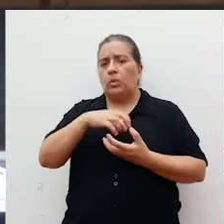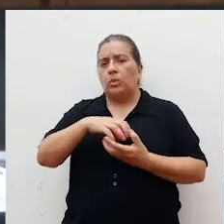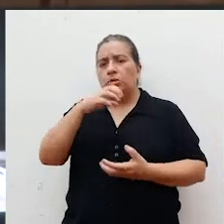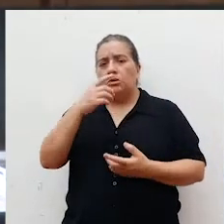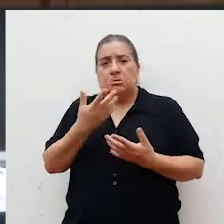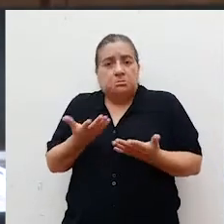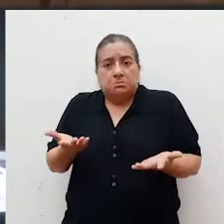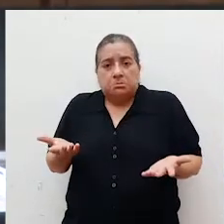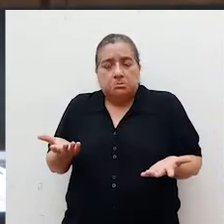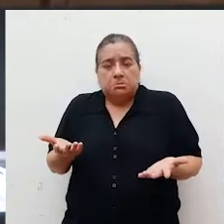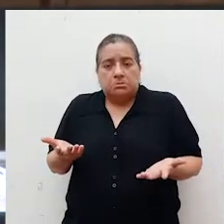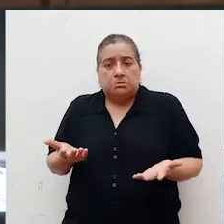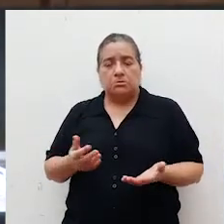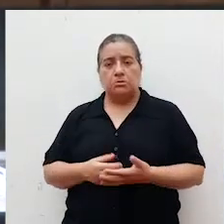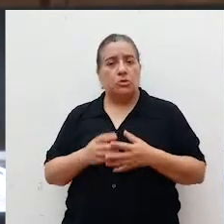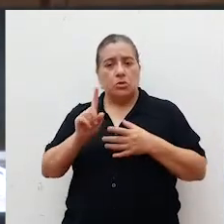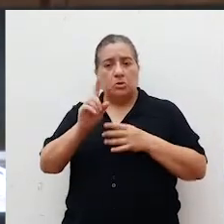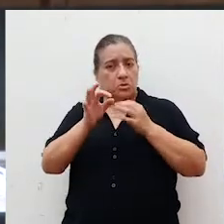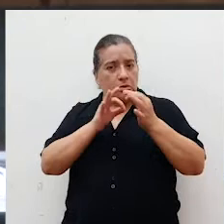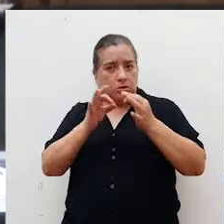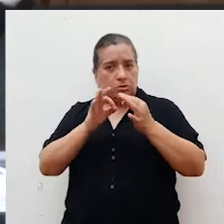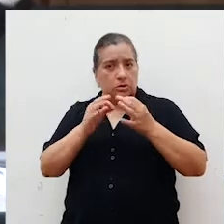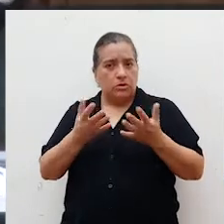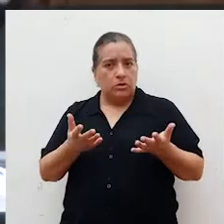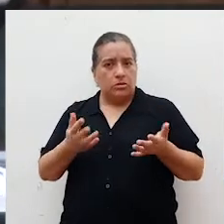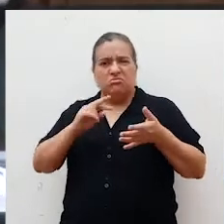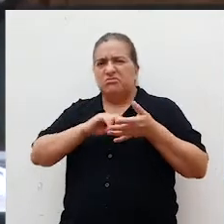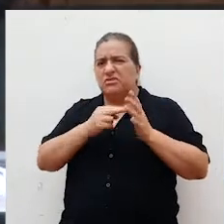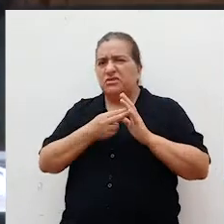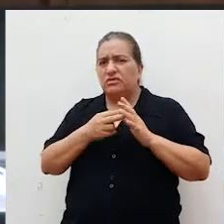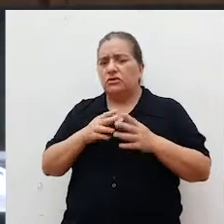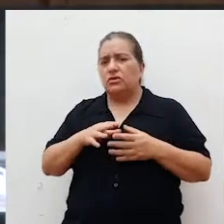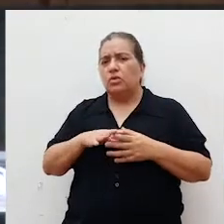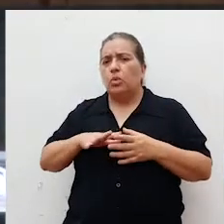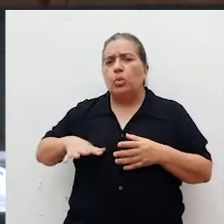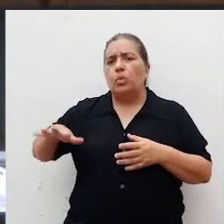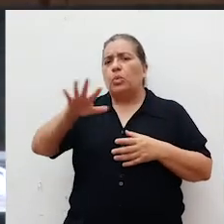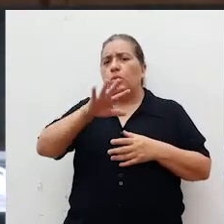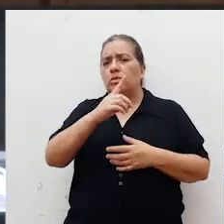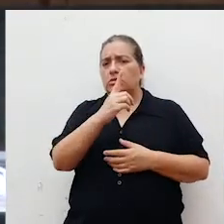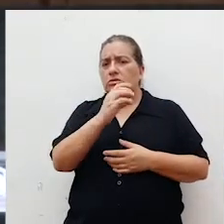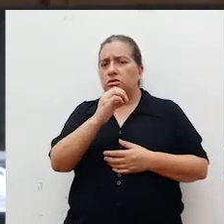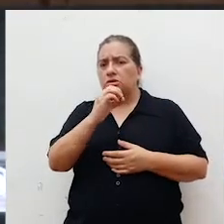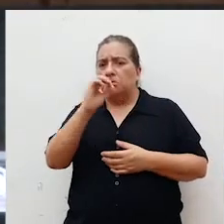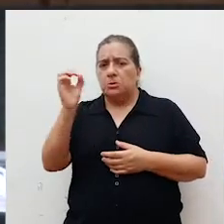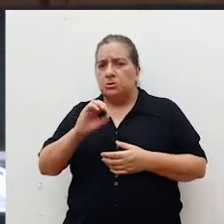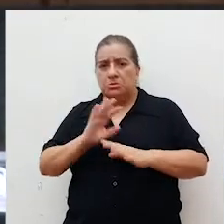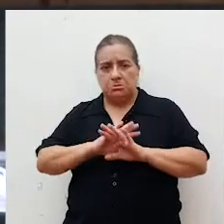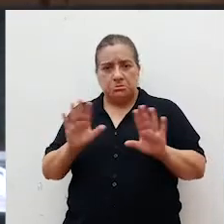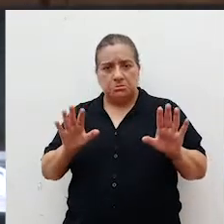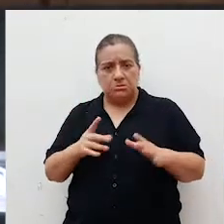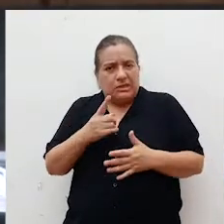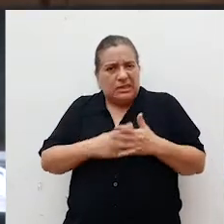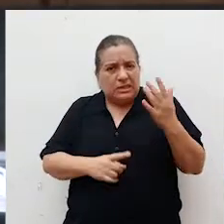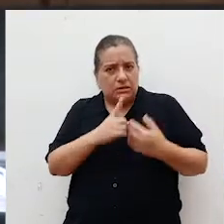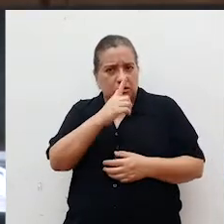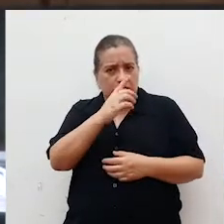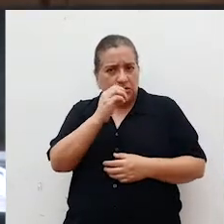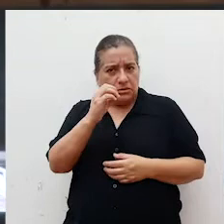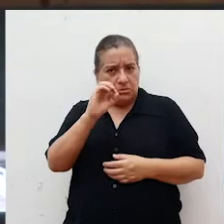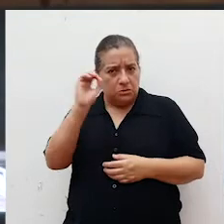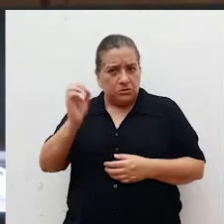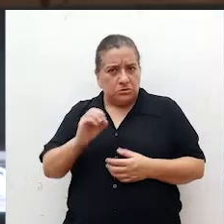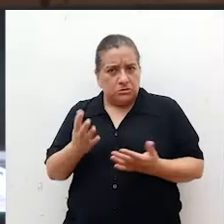estaba garantizada la cobertura de oxígeno, pero eso fue lo único que dijo. No dijo, ¿qué significa coberturar al